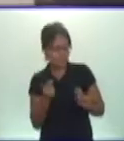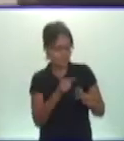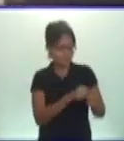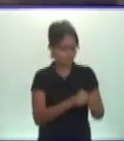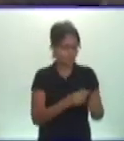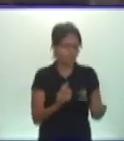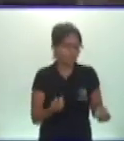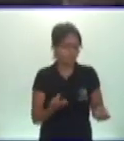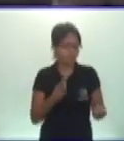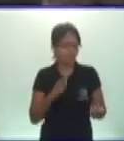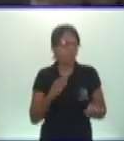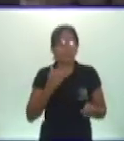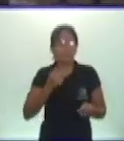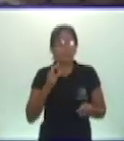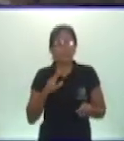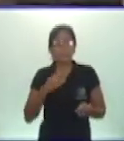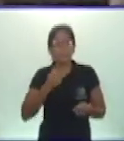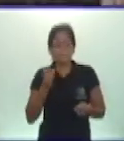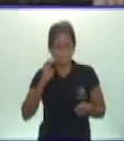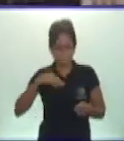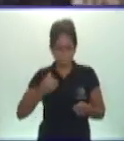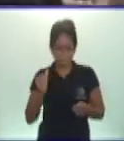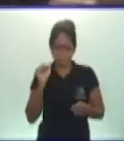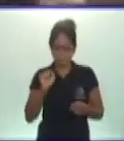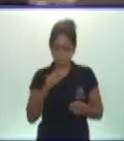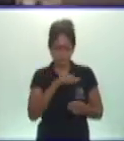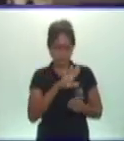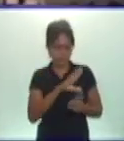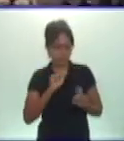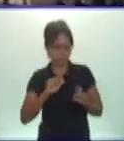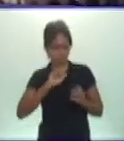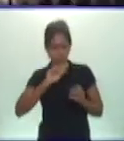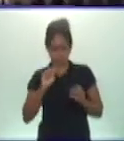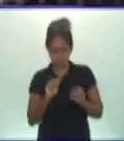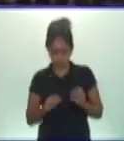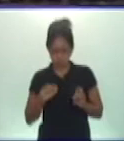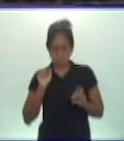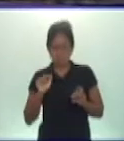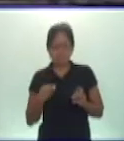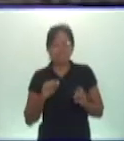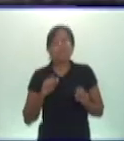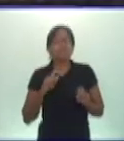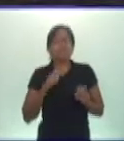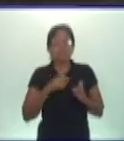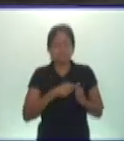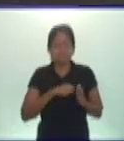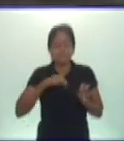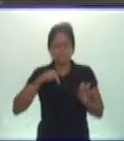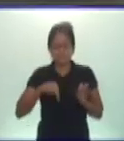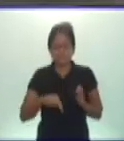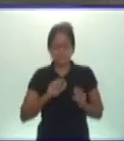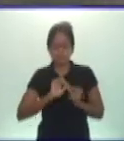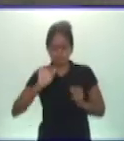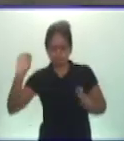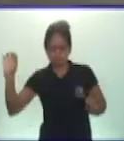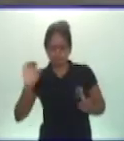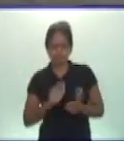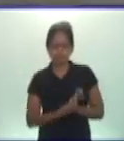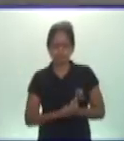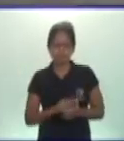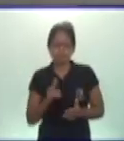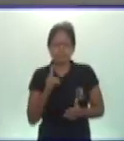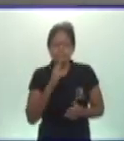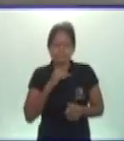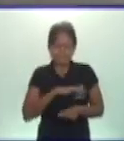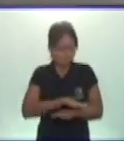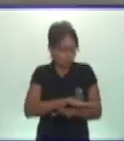tiene 5,2 kilómetros cuadrados, un perímetro de 18 kilómetros, un volumen de agua de 47 millones de metros